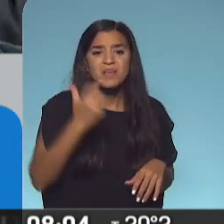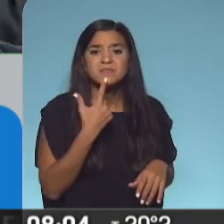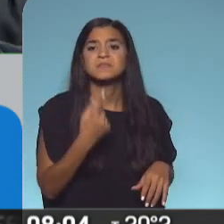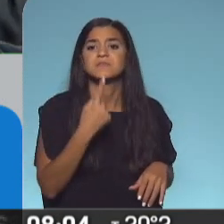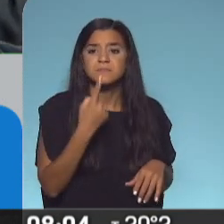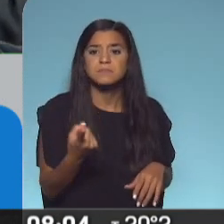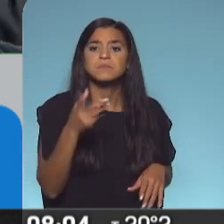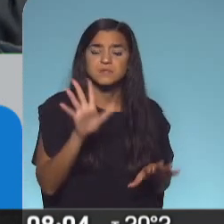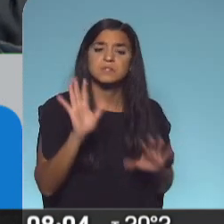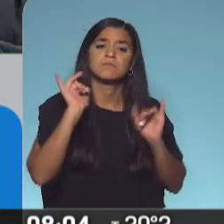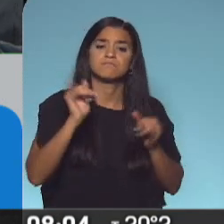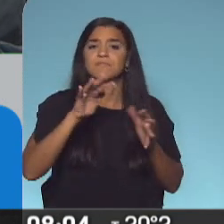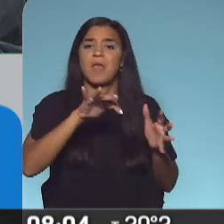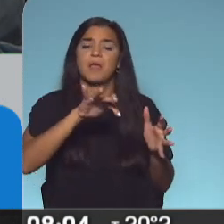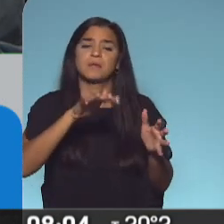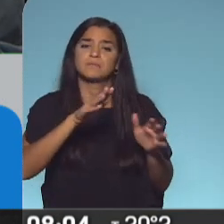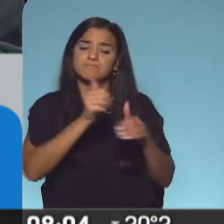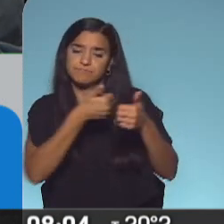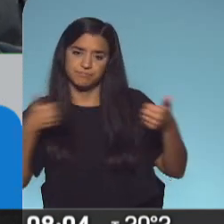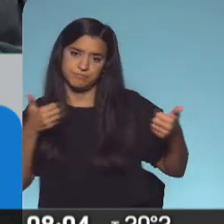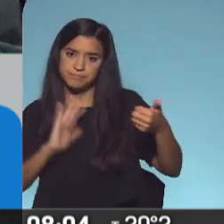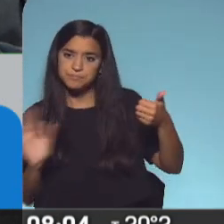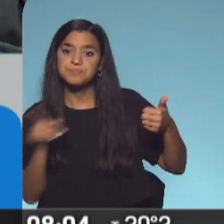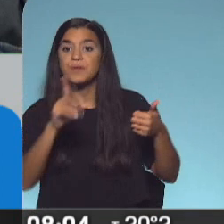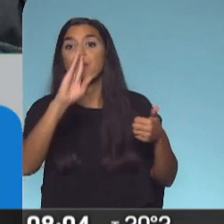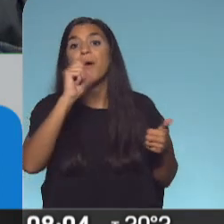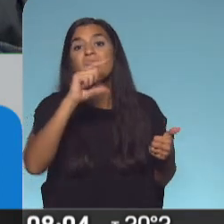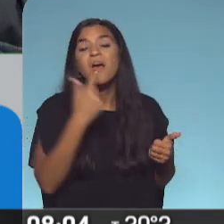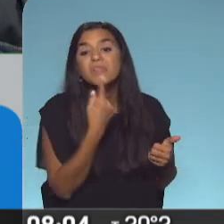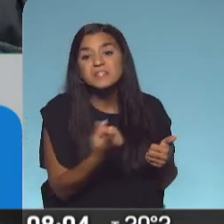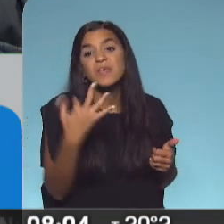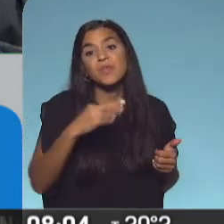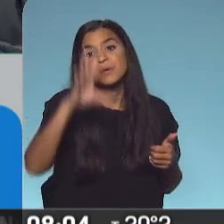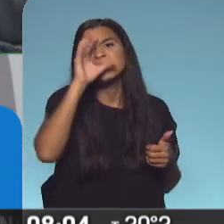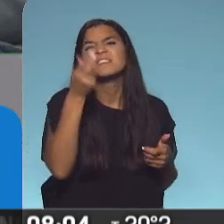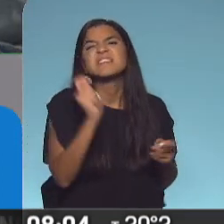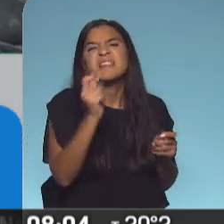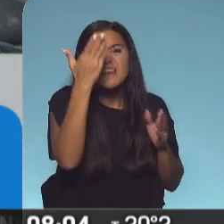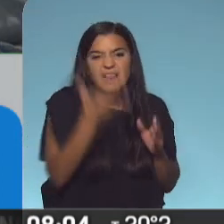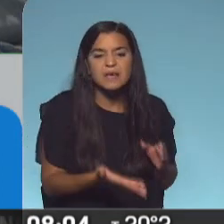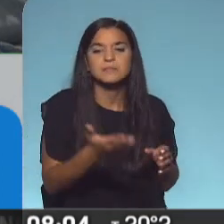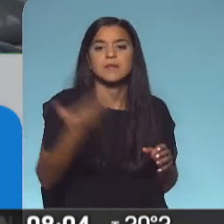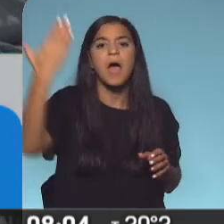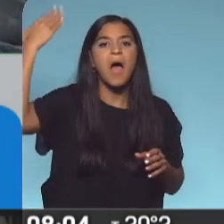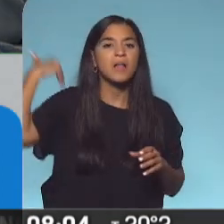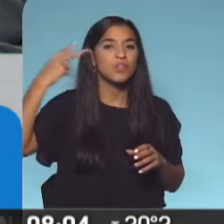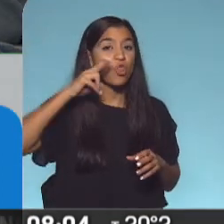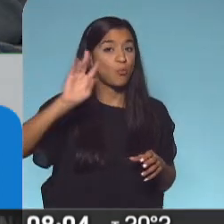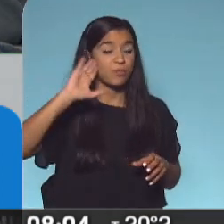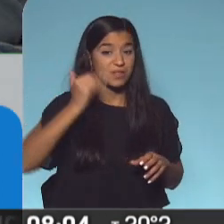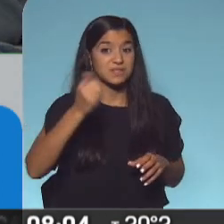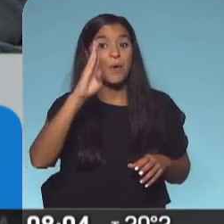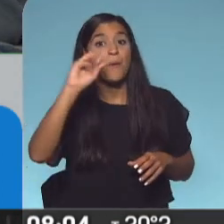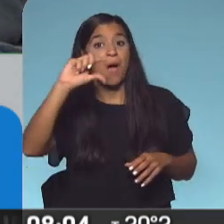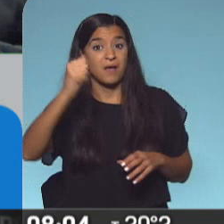cuales daba un paso al costado. Básicamente lo que dice Vaca, habrá que recordar quién es Vaca. En los albores de 2016, Vaca